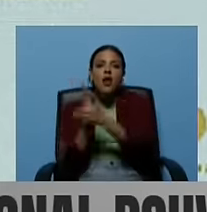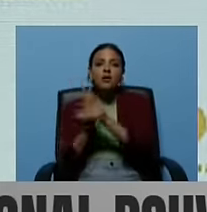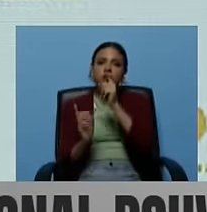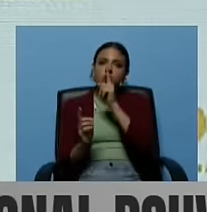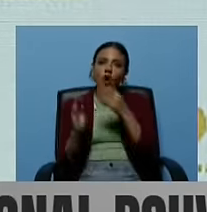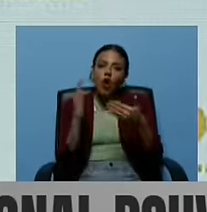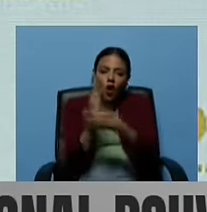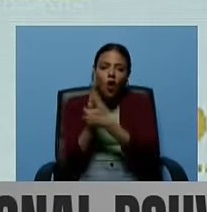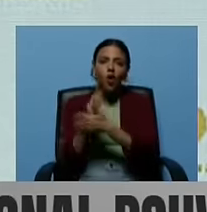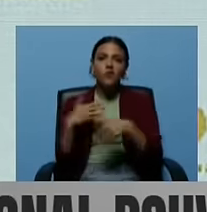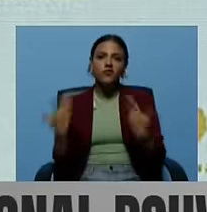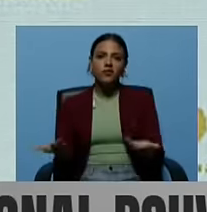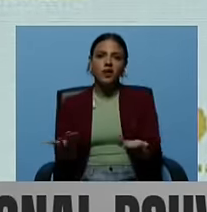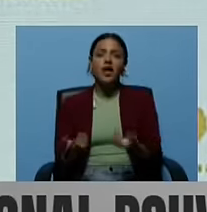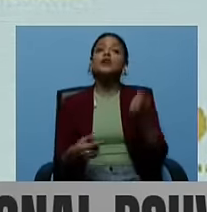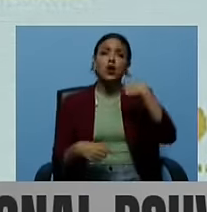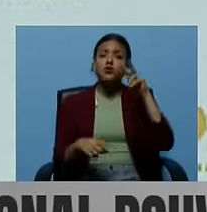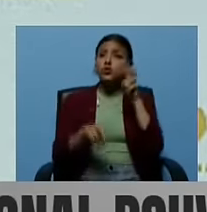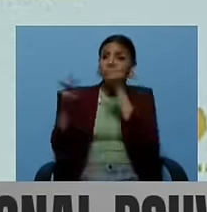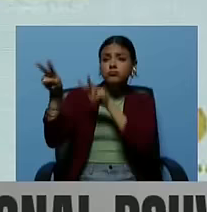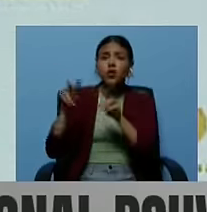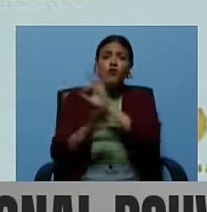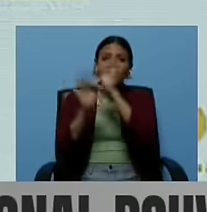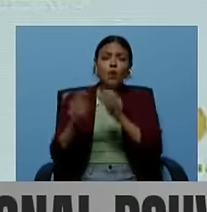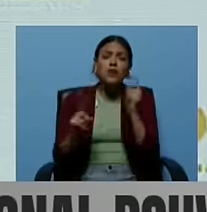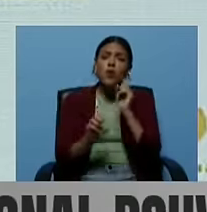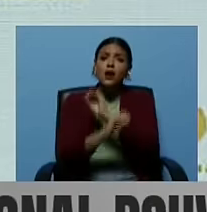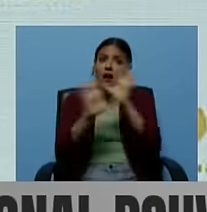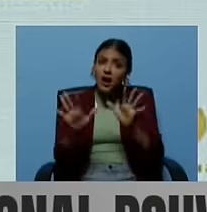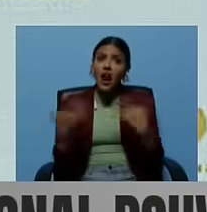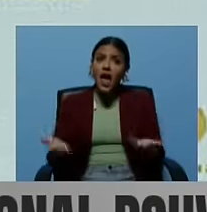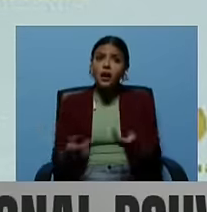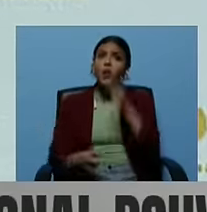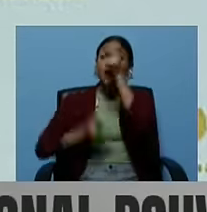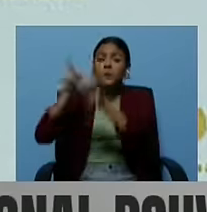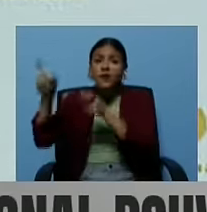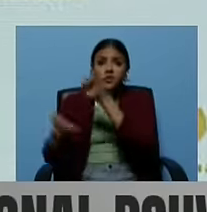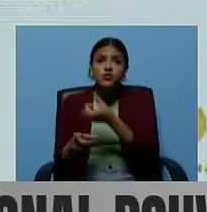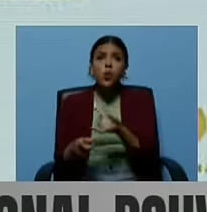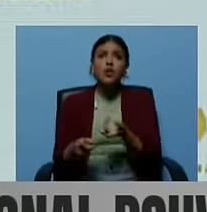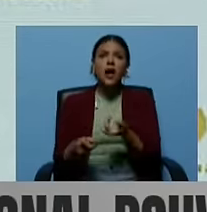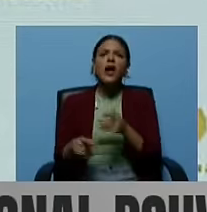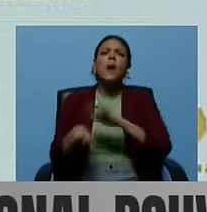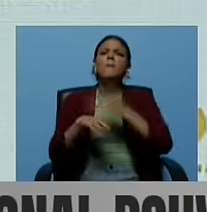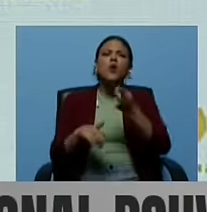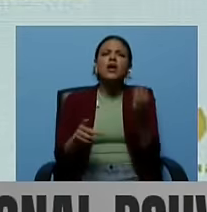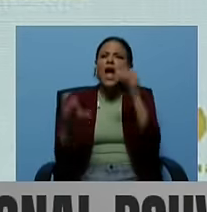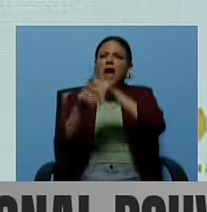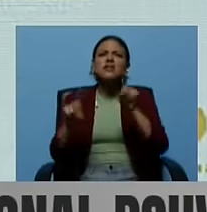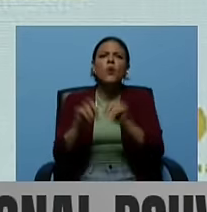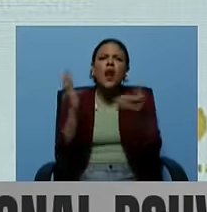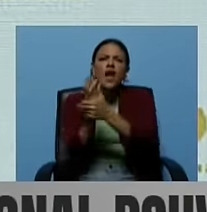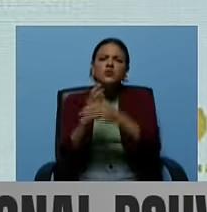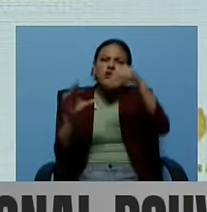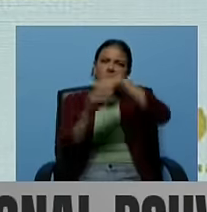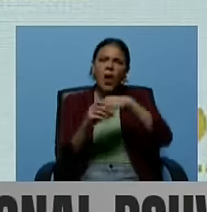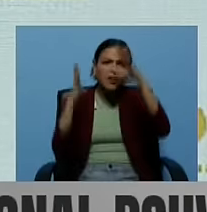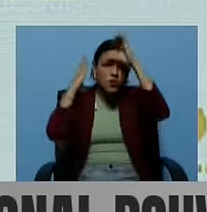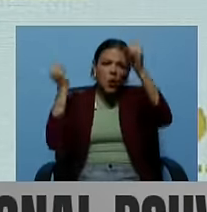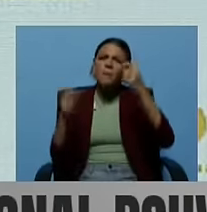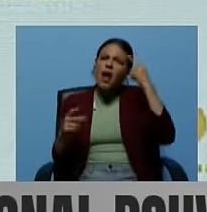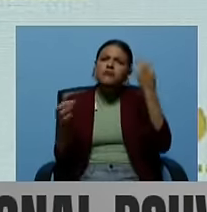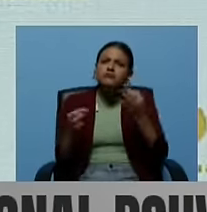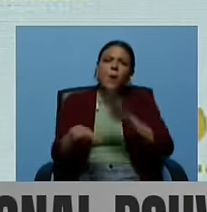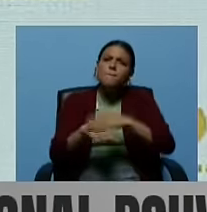Entonces su estatus está muy claro. Son unas personas que tienen... Por algo están allí. Y